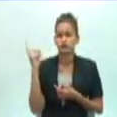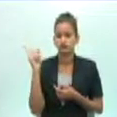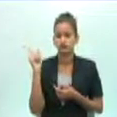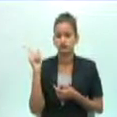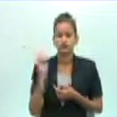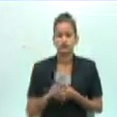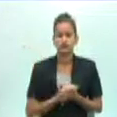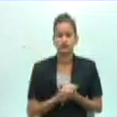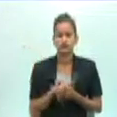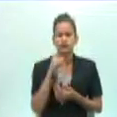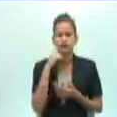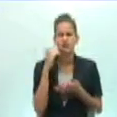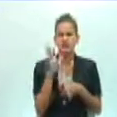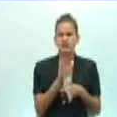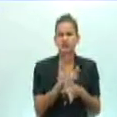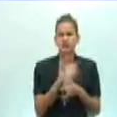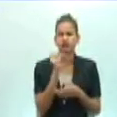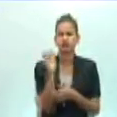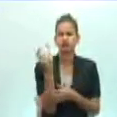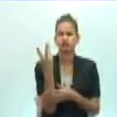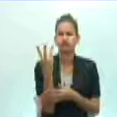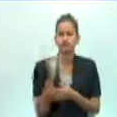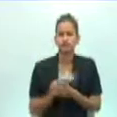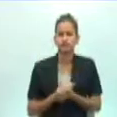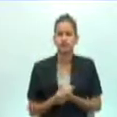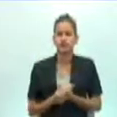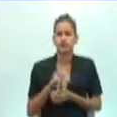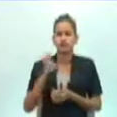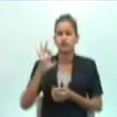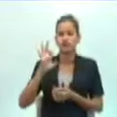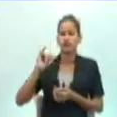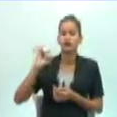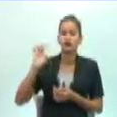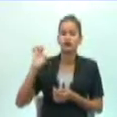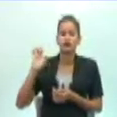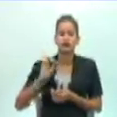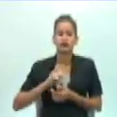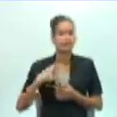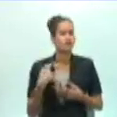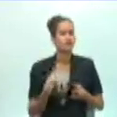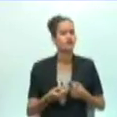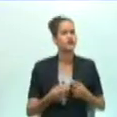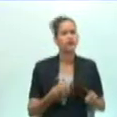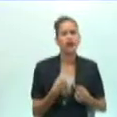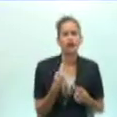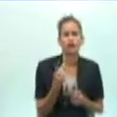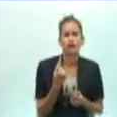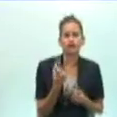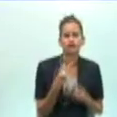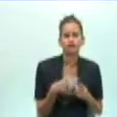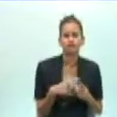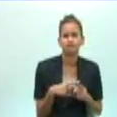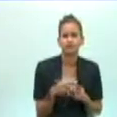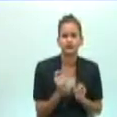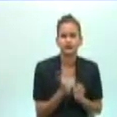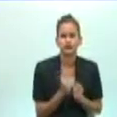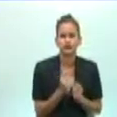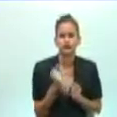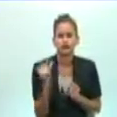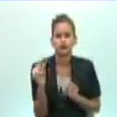los significados. Fié del verbo fiar, vender una cosa a una persona y permitirle que abone el